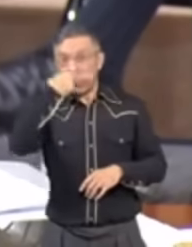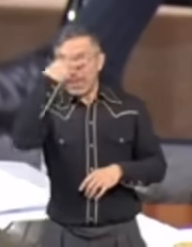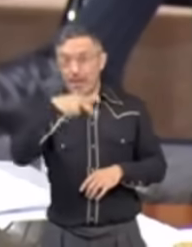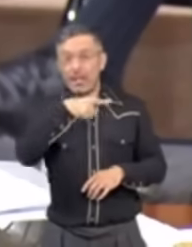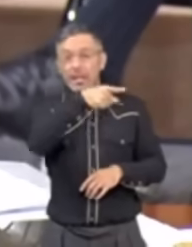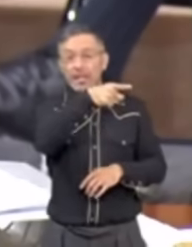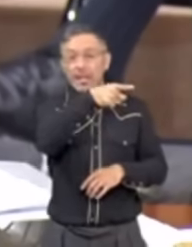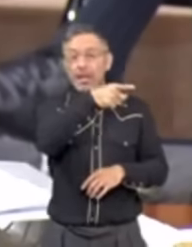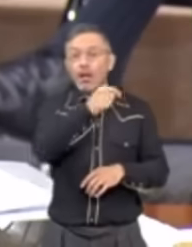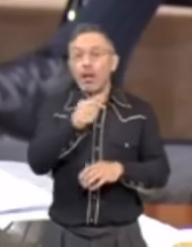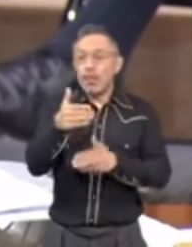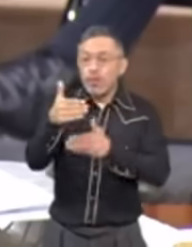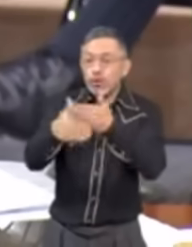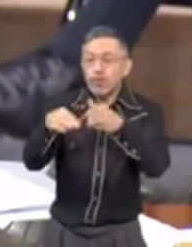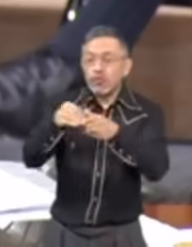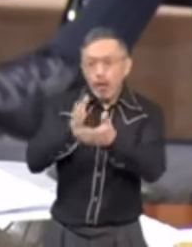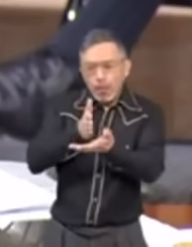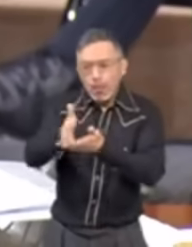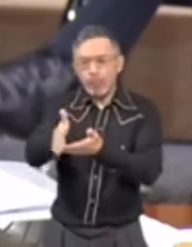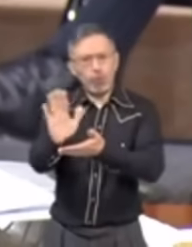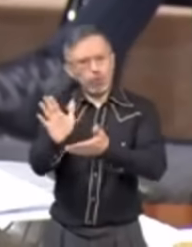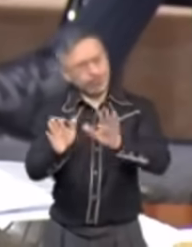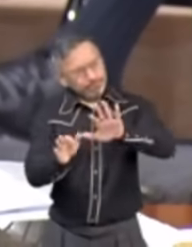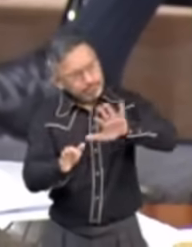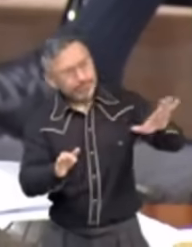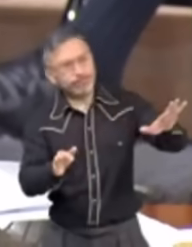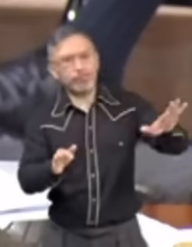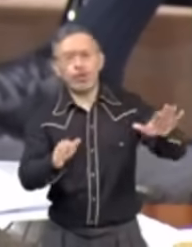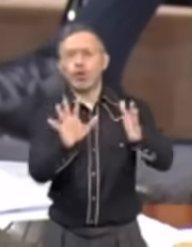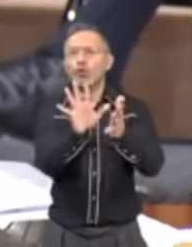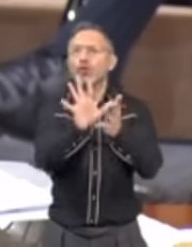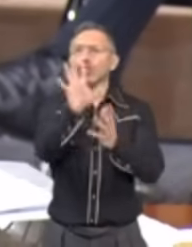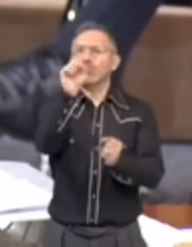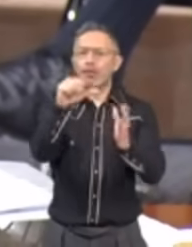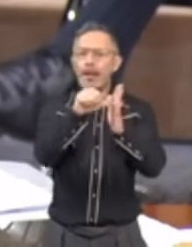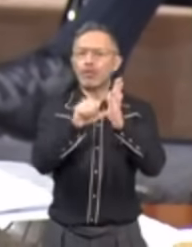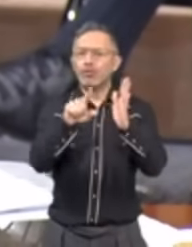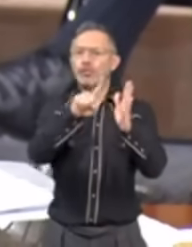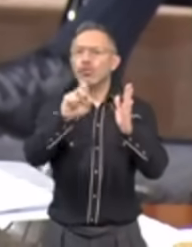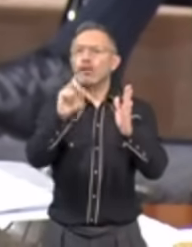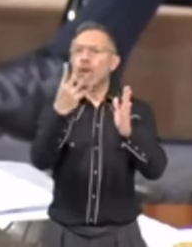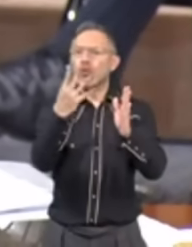ajeno. Modificamos el 134 de la Constitución.